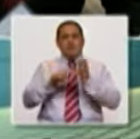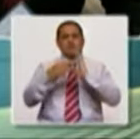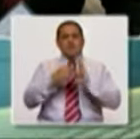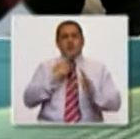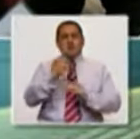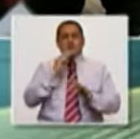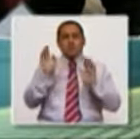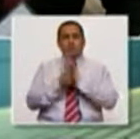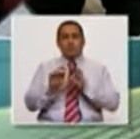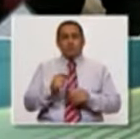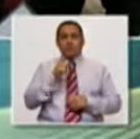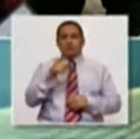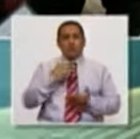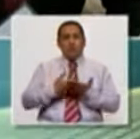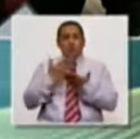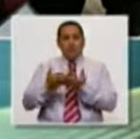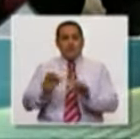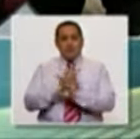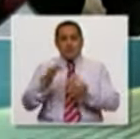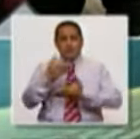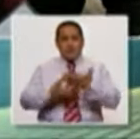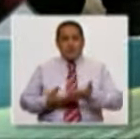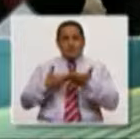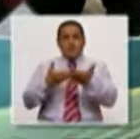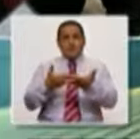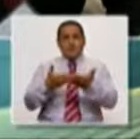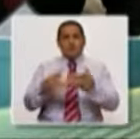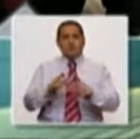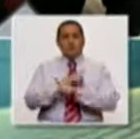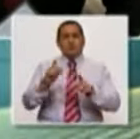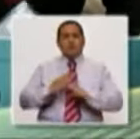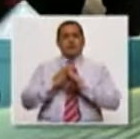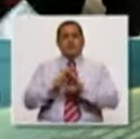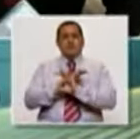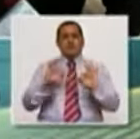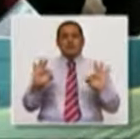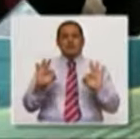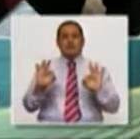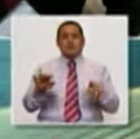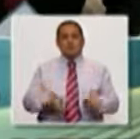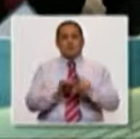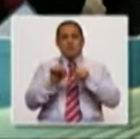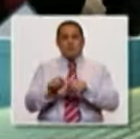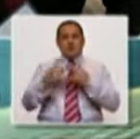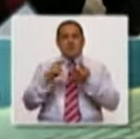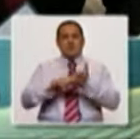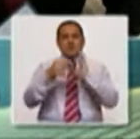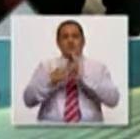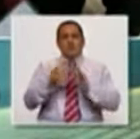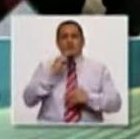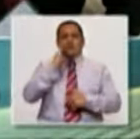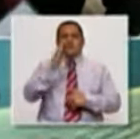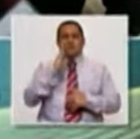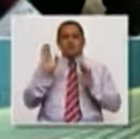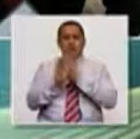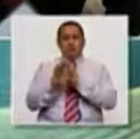es, si usted no fundamenta su recurso de agravio, el tribunal lo puede rechazar de plano, ¿no? Claro. Esto es lo que el tribunal llama una sentencia